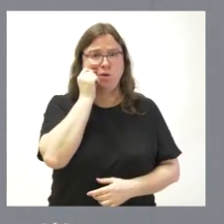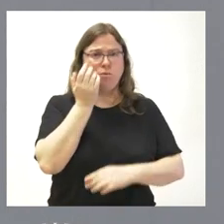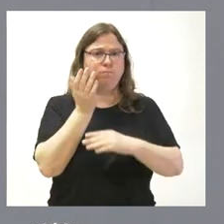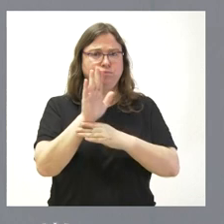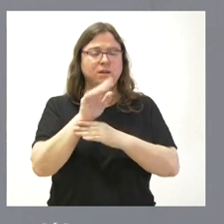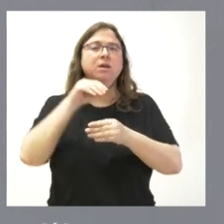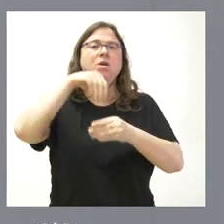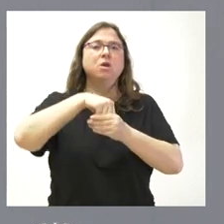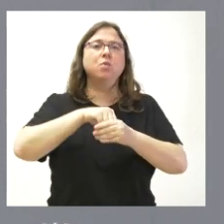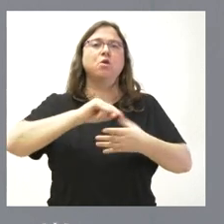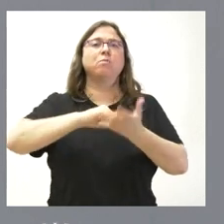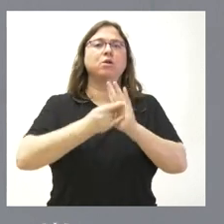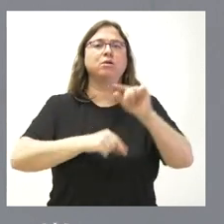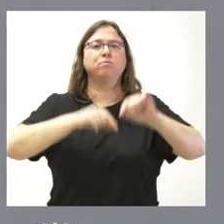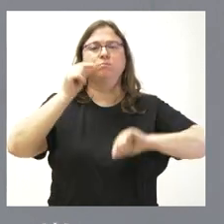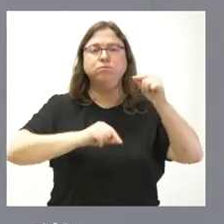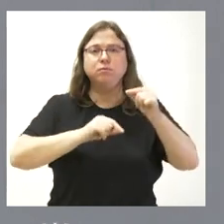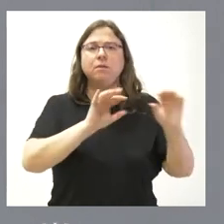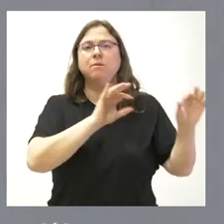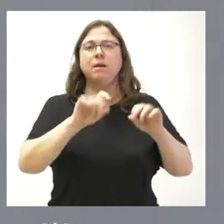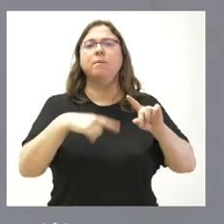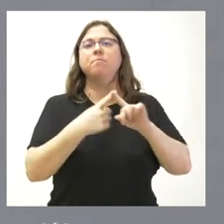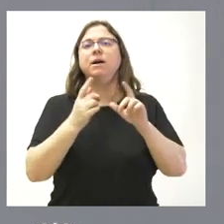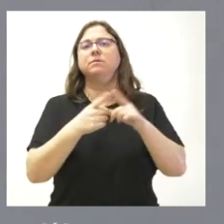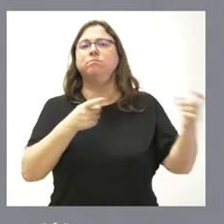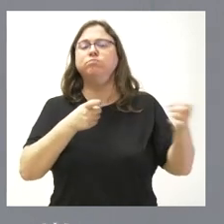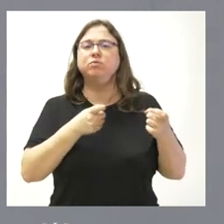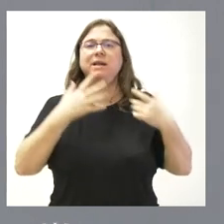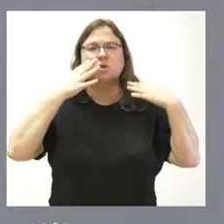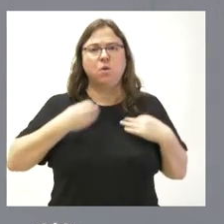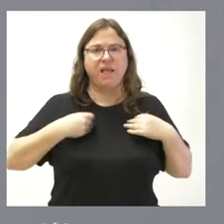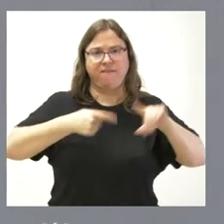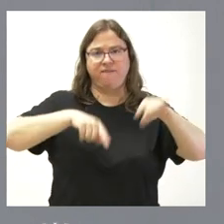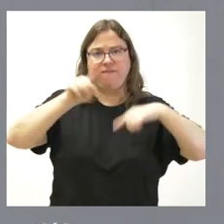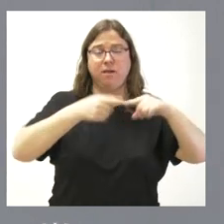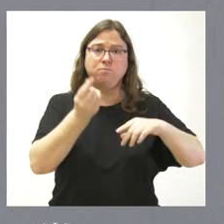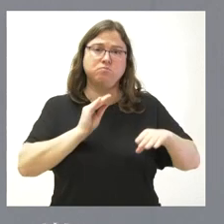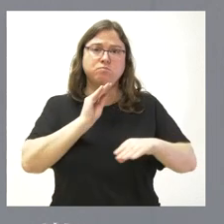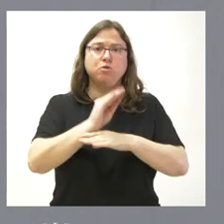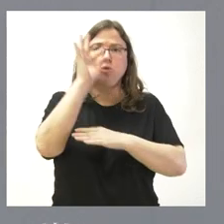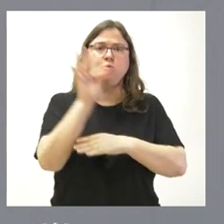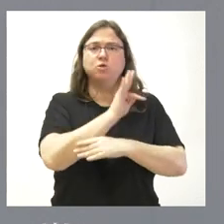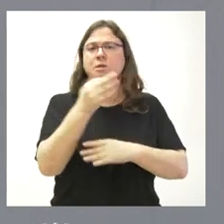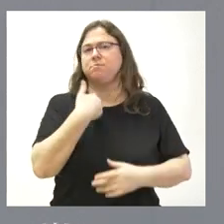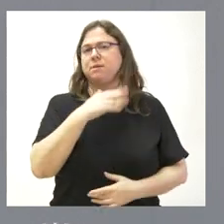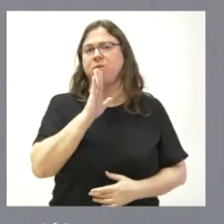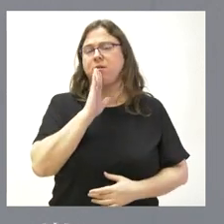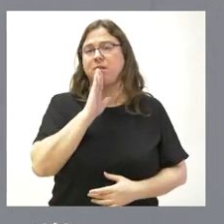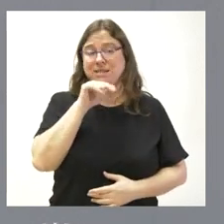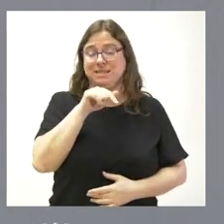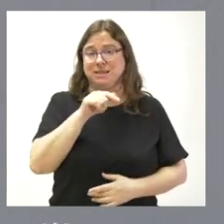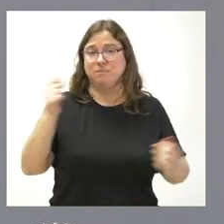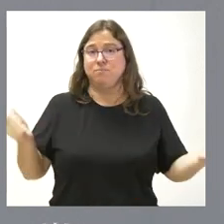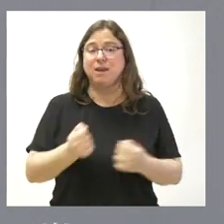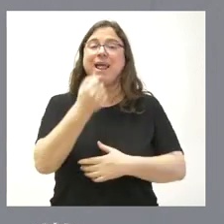la redacción del proyecto la edición facultativa y la coordinación y seguridad Vial el importe global como les digo de esta actuación